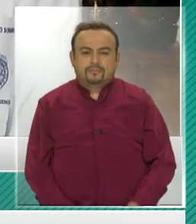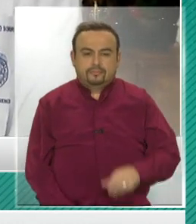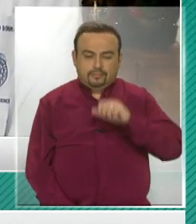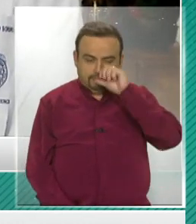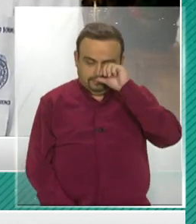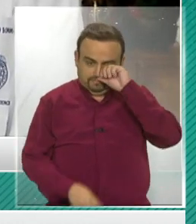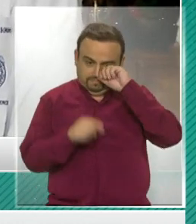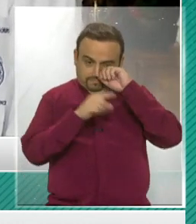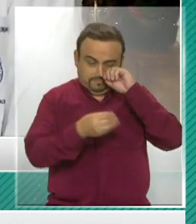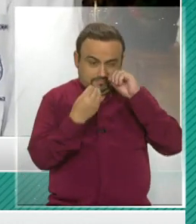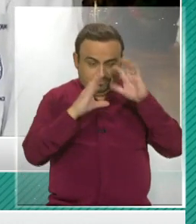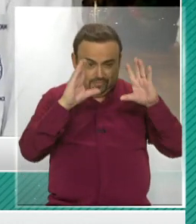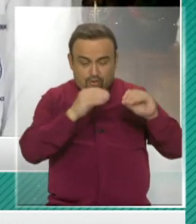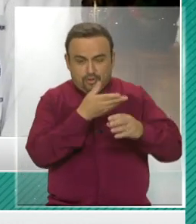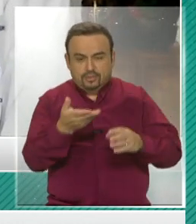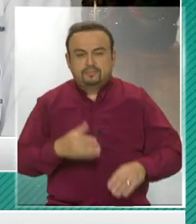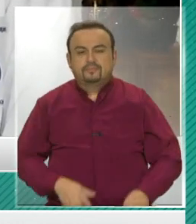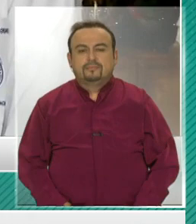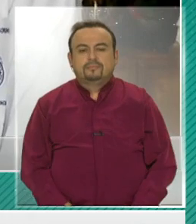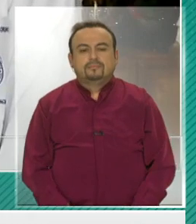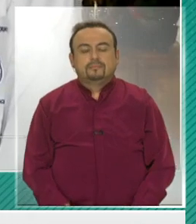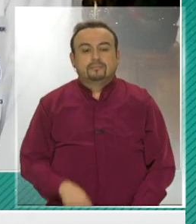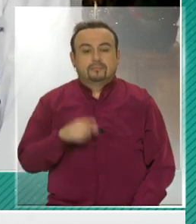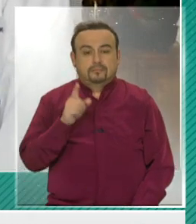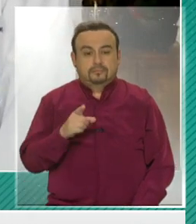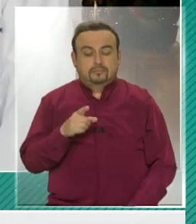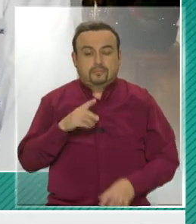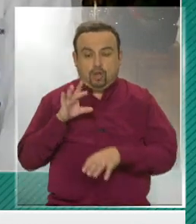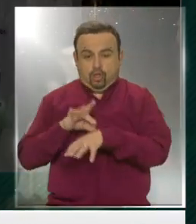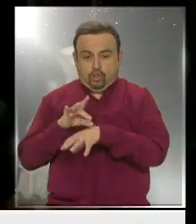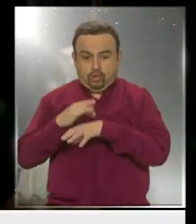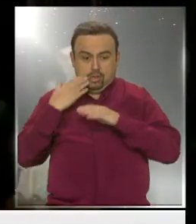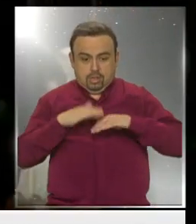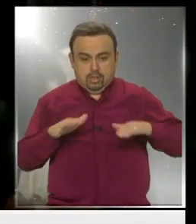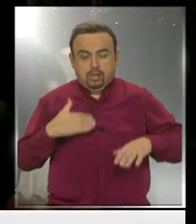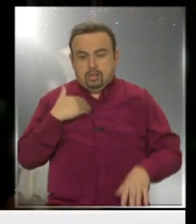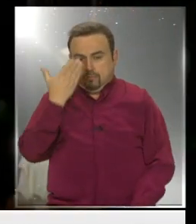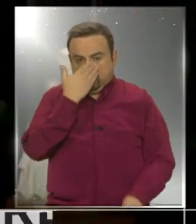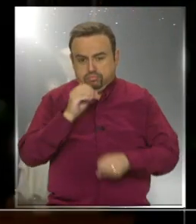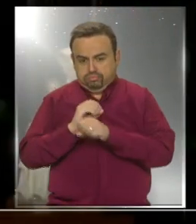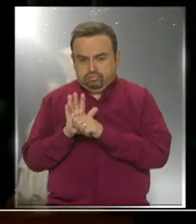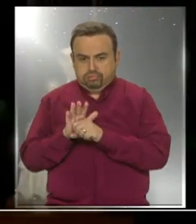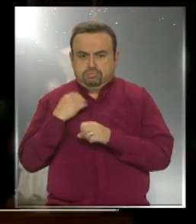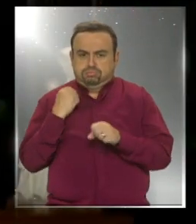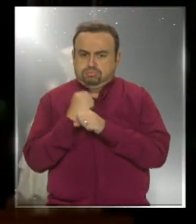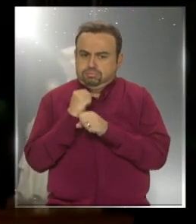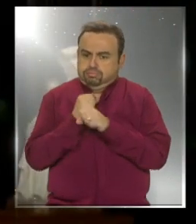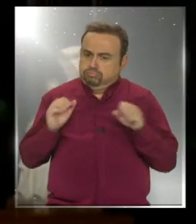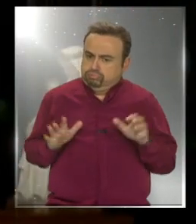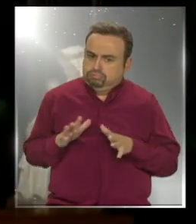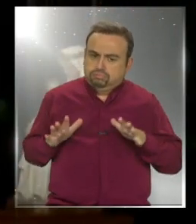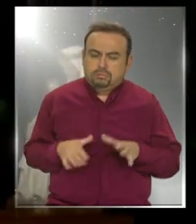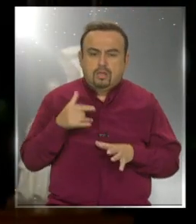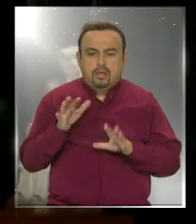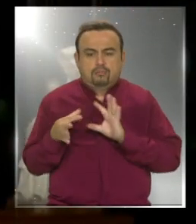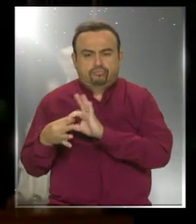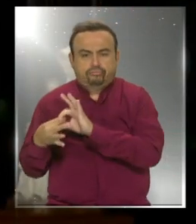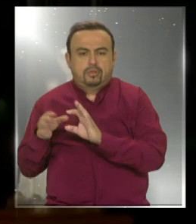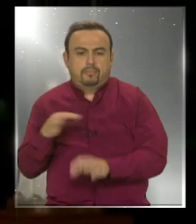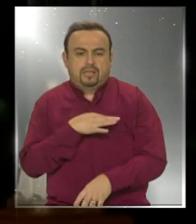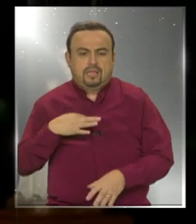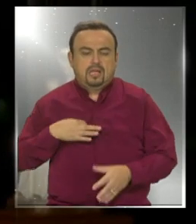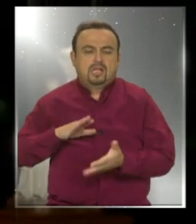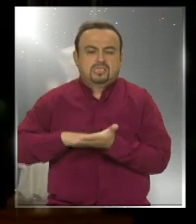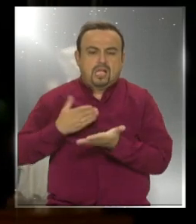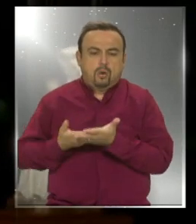buenas noches estamos preocupados por el coronavirus y trabajando mucho con el ministerio de salud con el